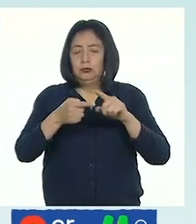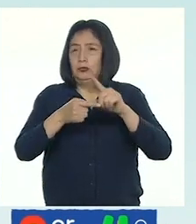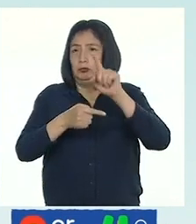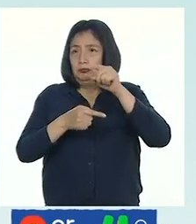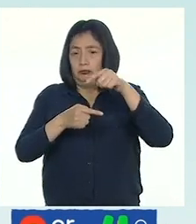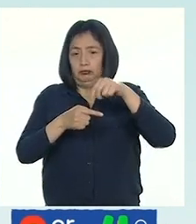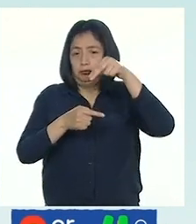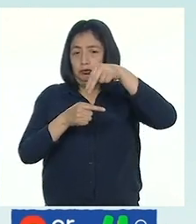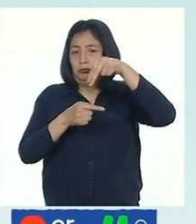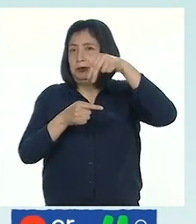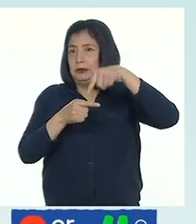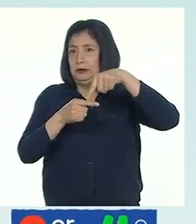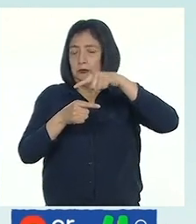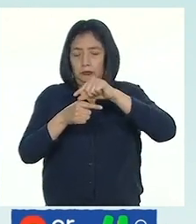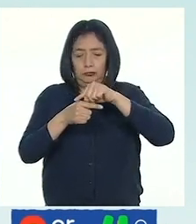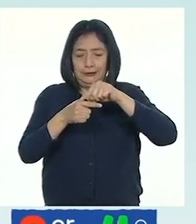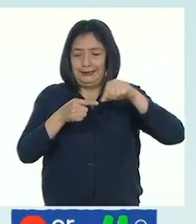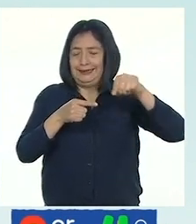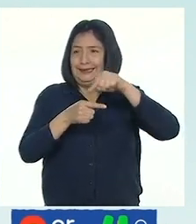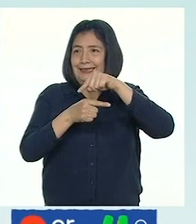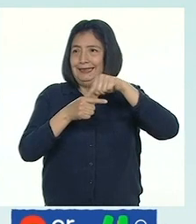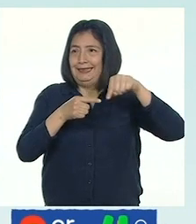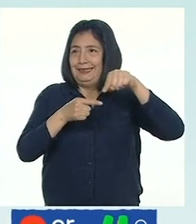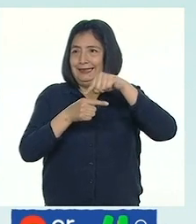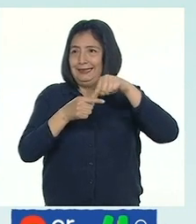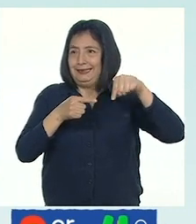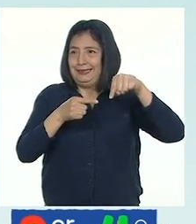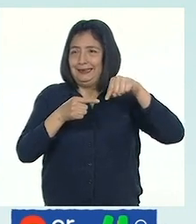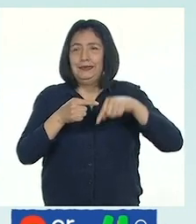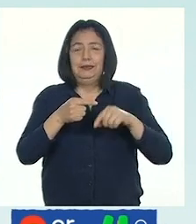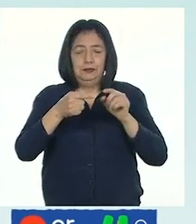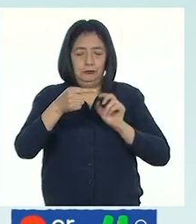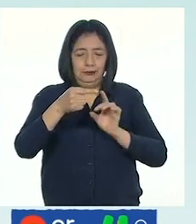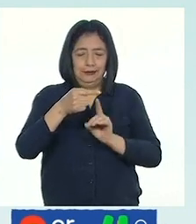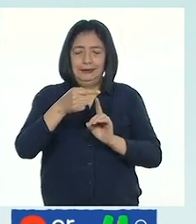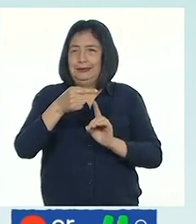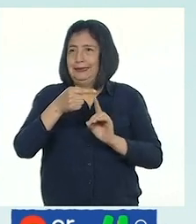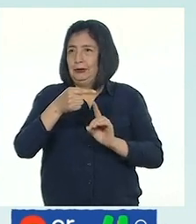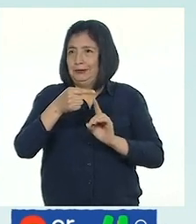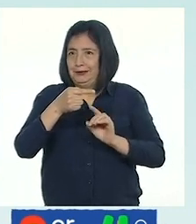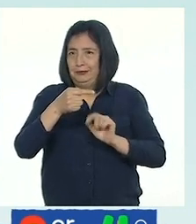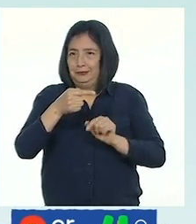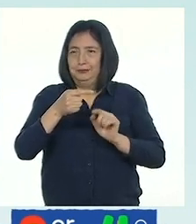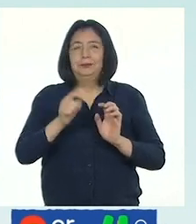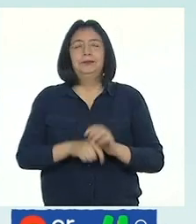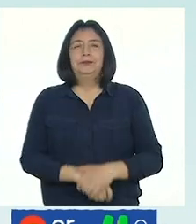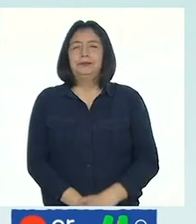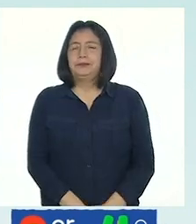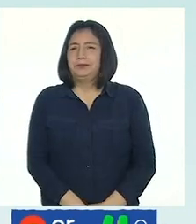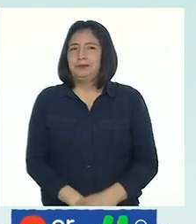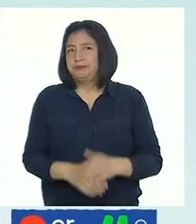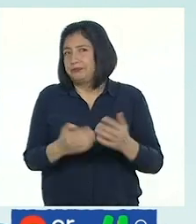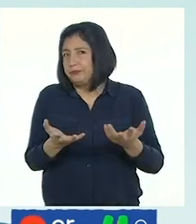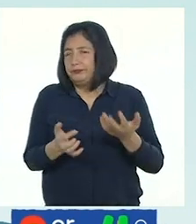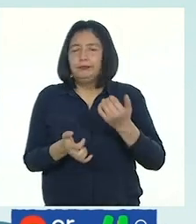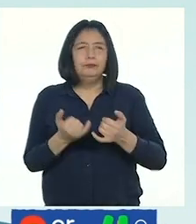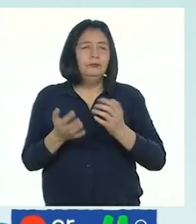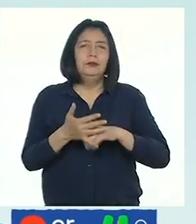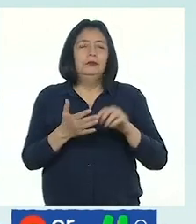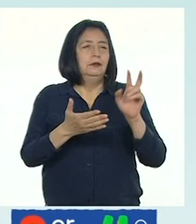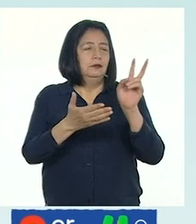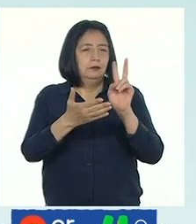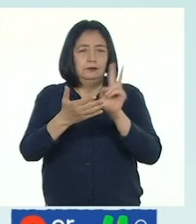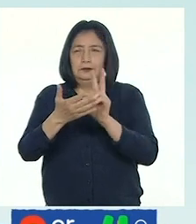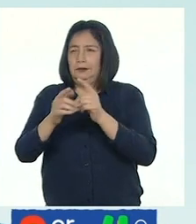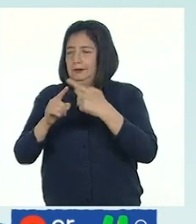Un numerador, una línea fraccionaria y un denominador. Por último,